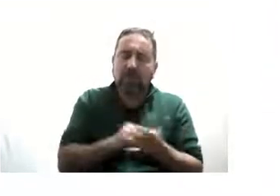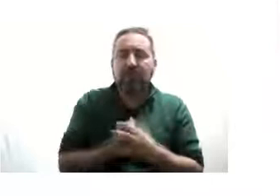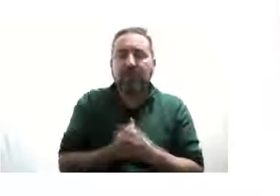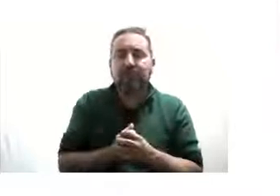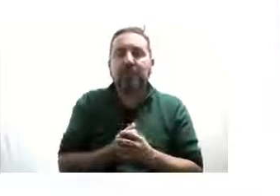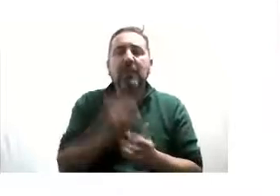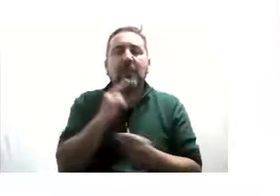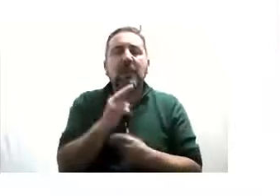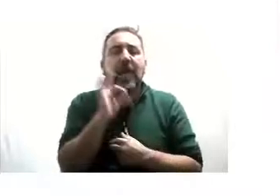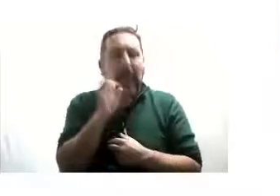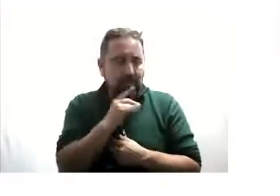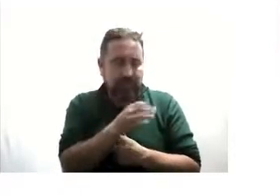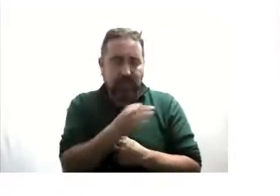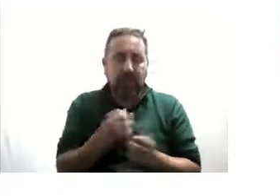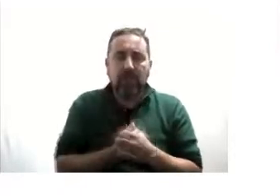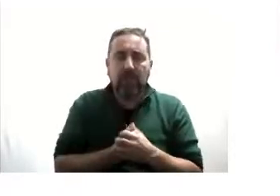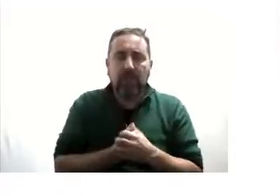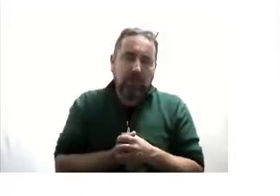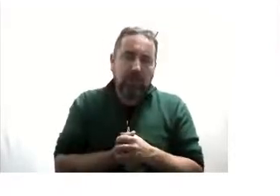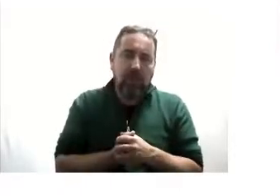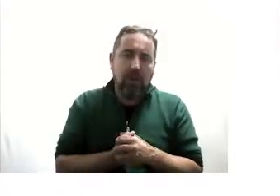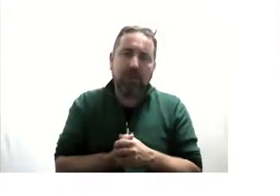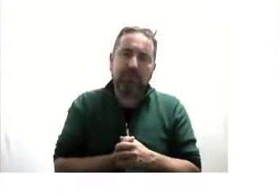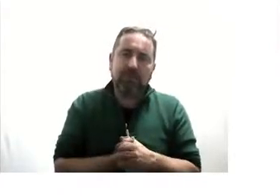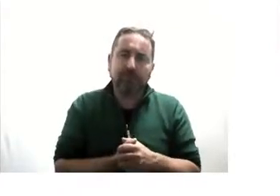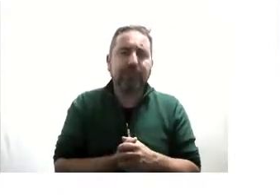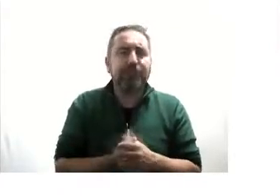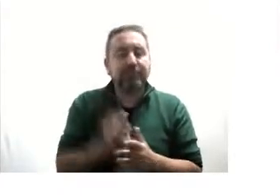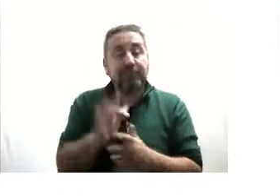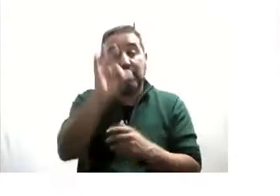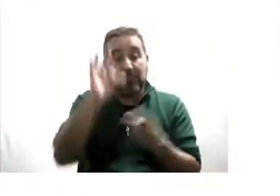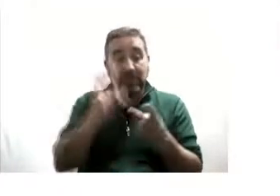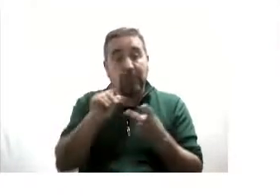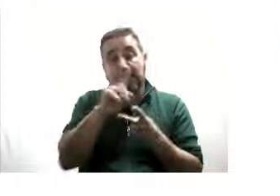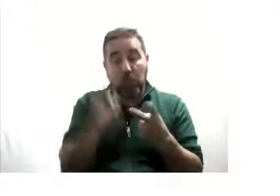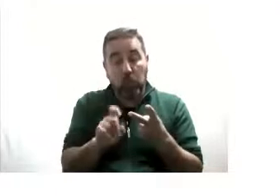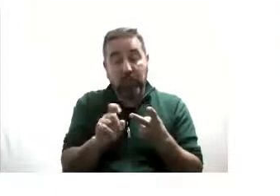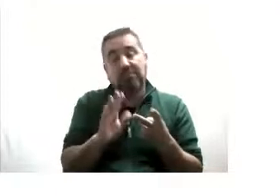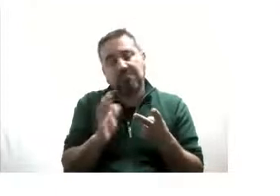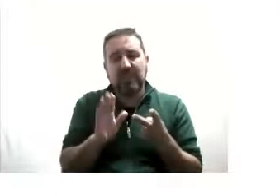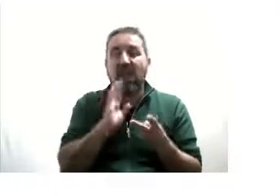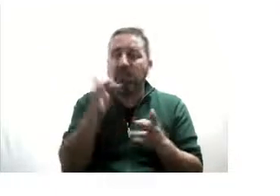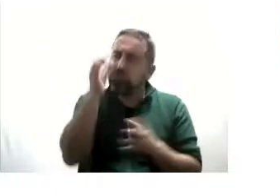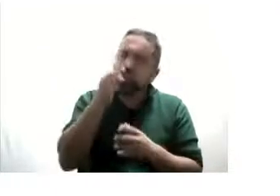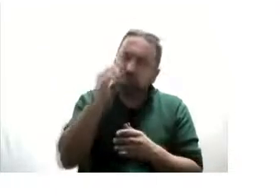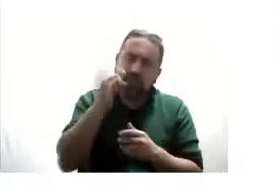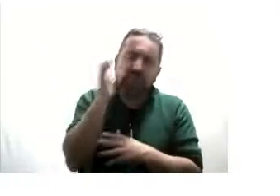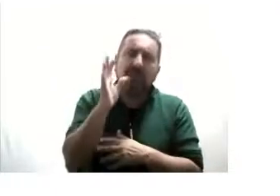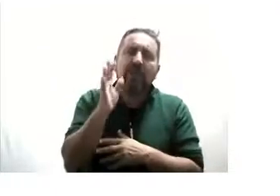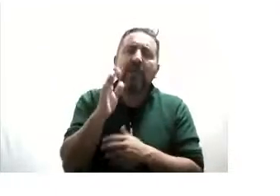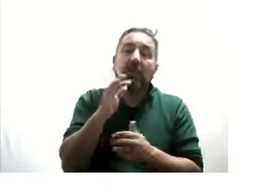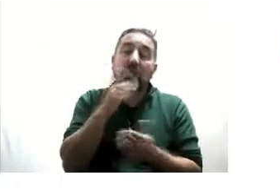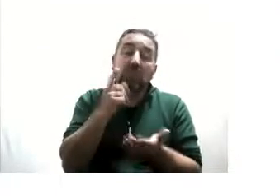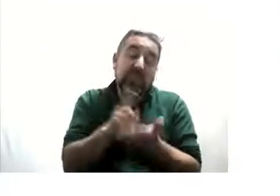efectivamente. La siguiente pregunta está medio respondida con tu intervención, pero te la voy a hacer por